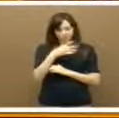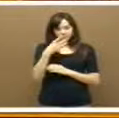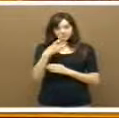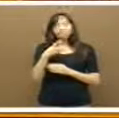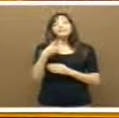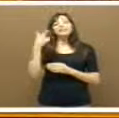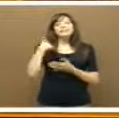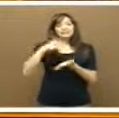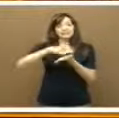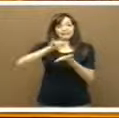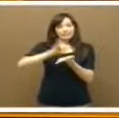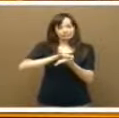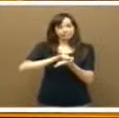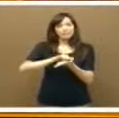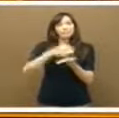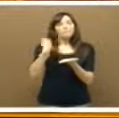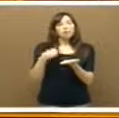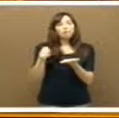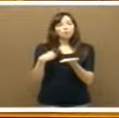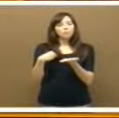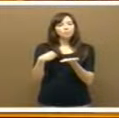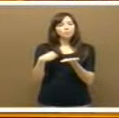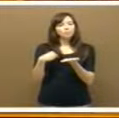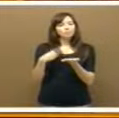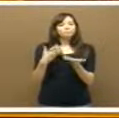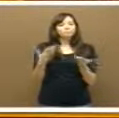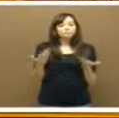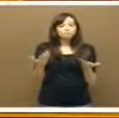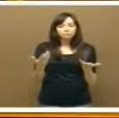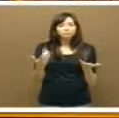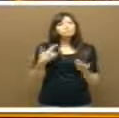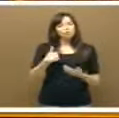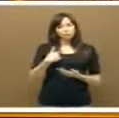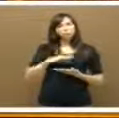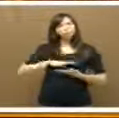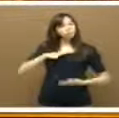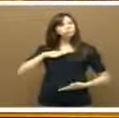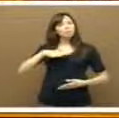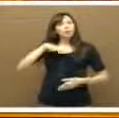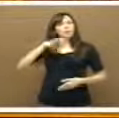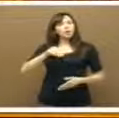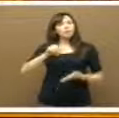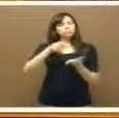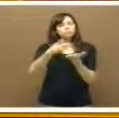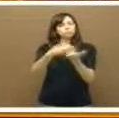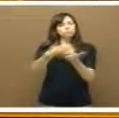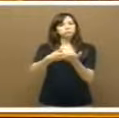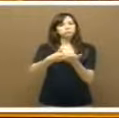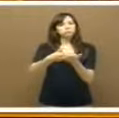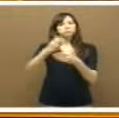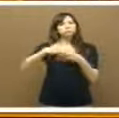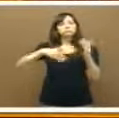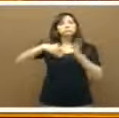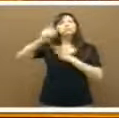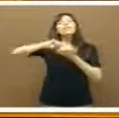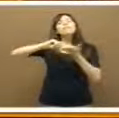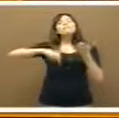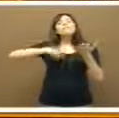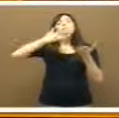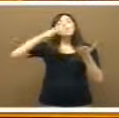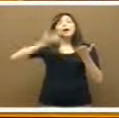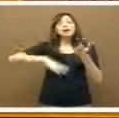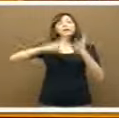ese saldo, como estoy en condiciones de demostrar por el escrito que firma la tesorera de